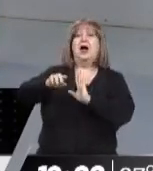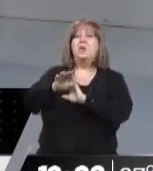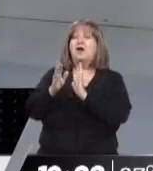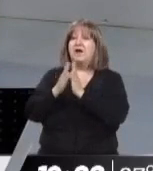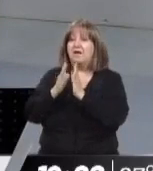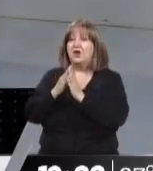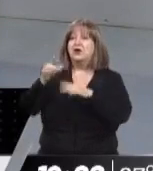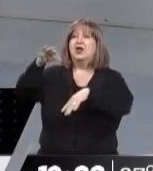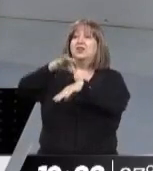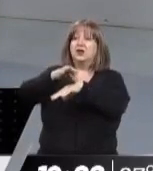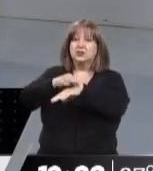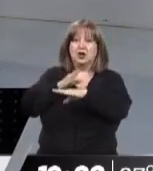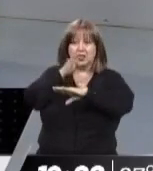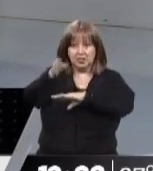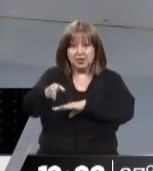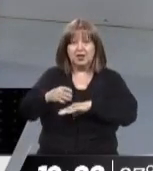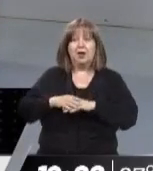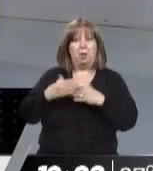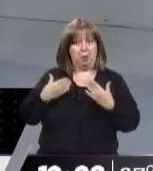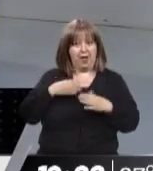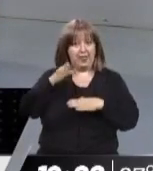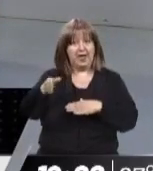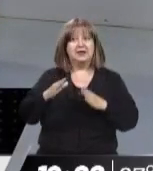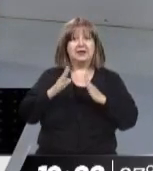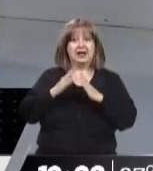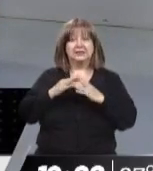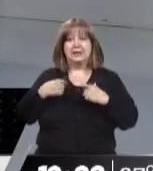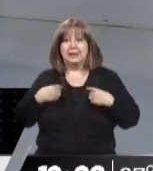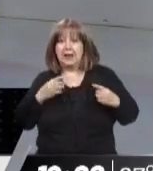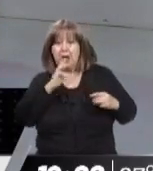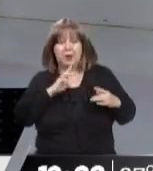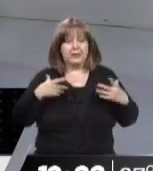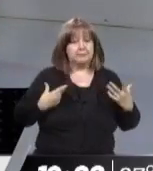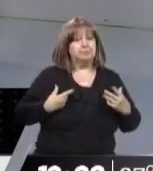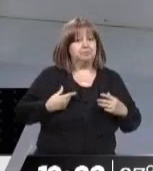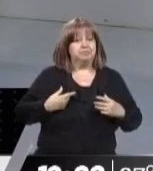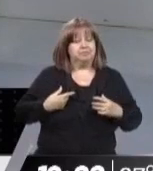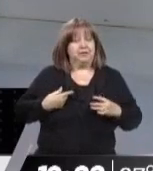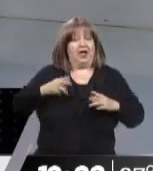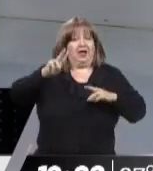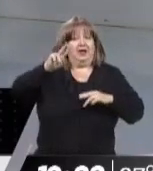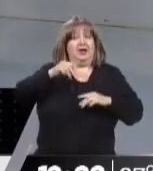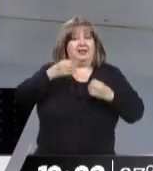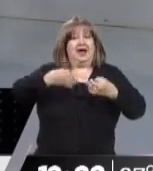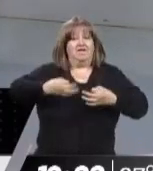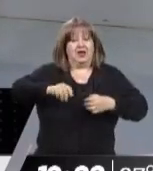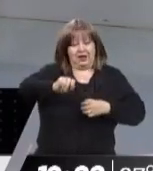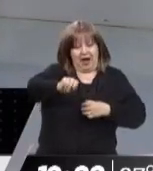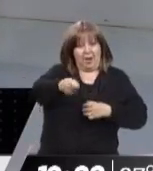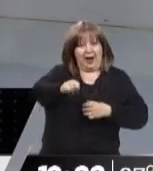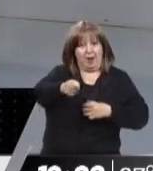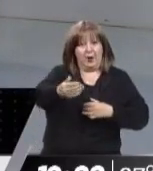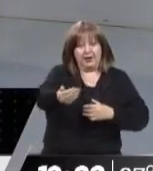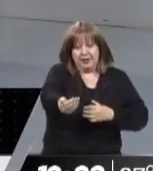un médico del Servicio Coordinado de Emergencias ingrese a la vivienda y, pueda asistir y de esa manera,